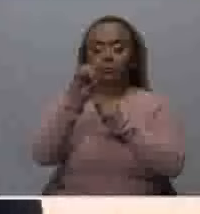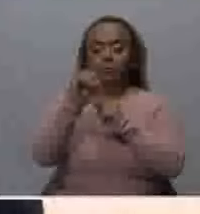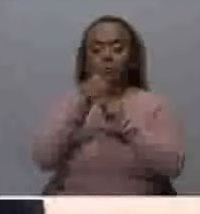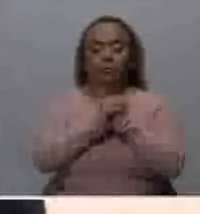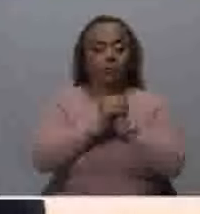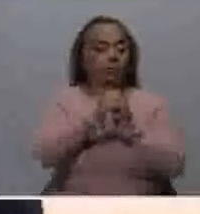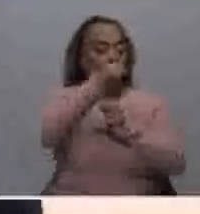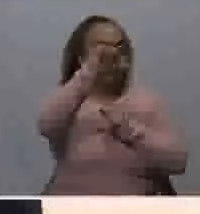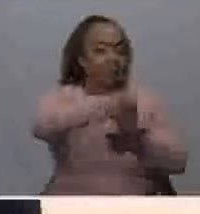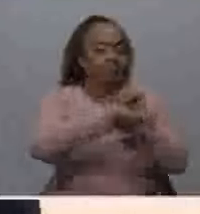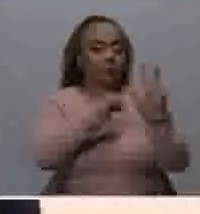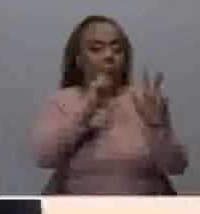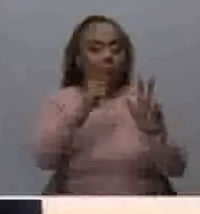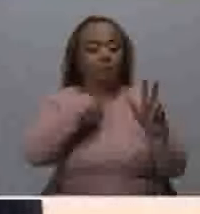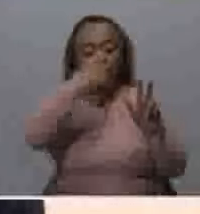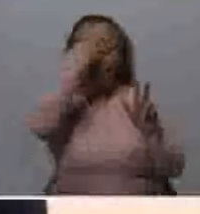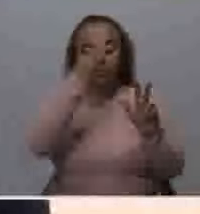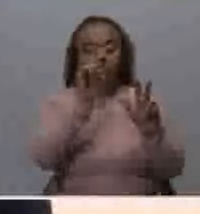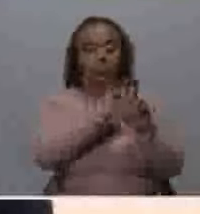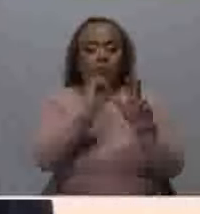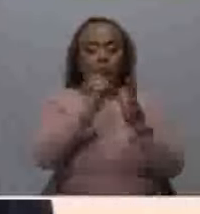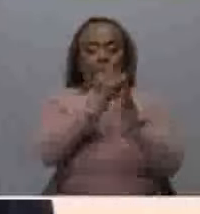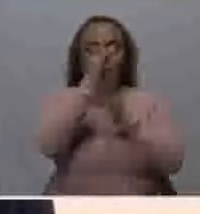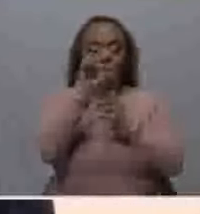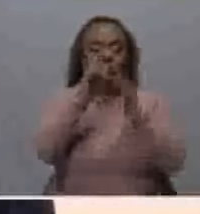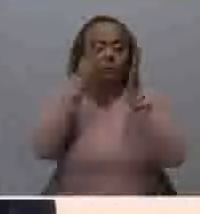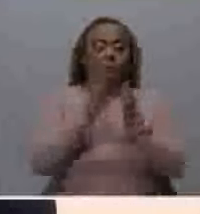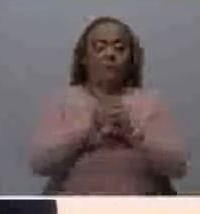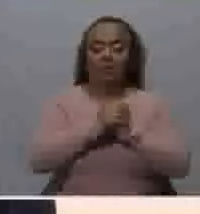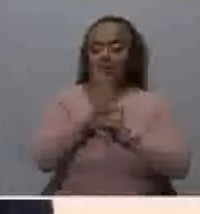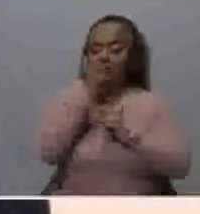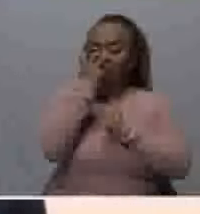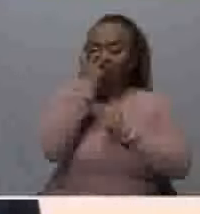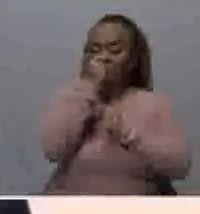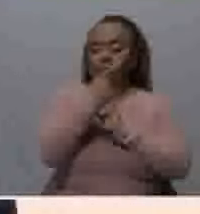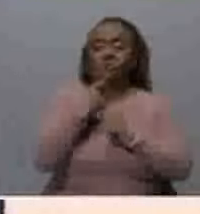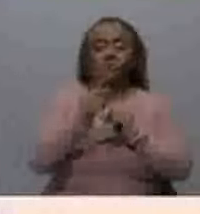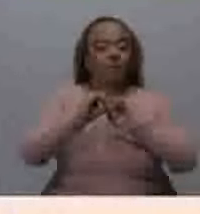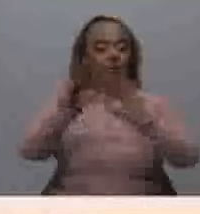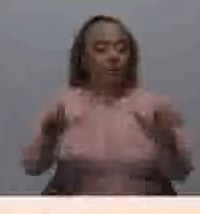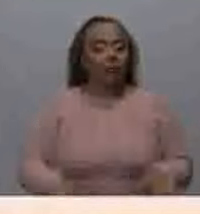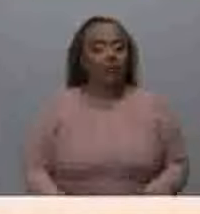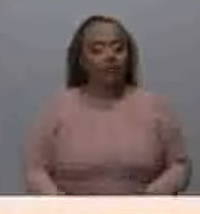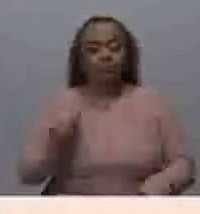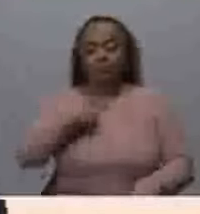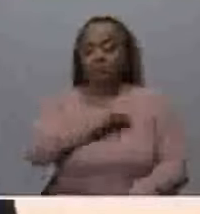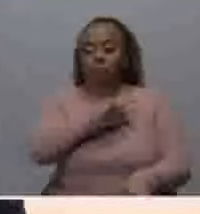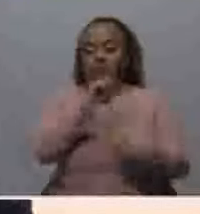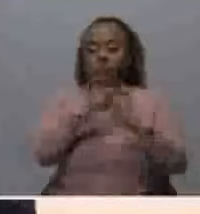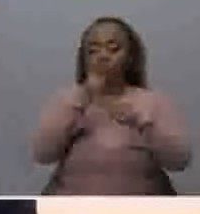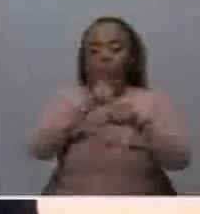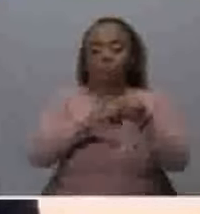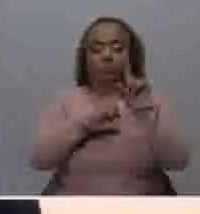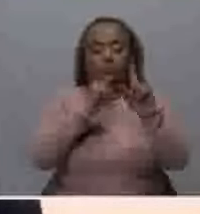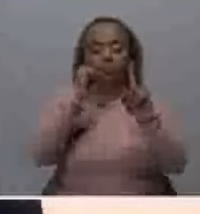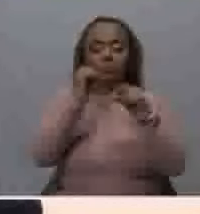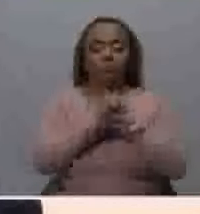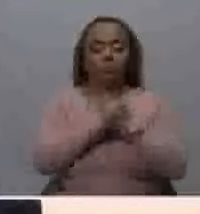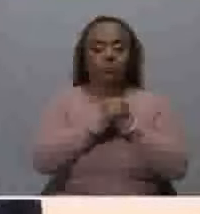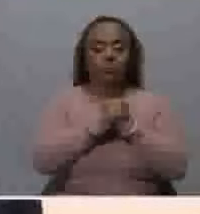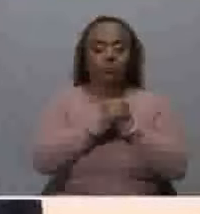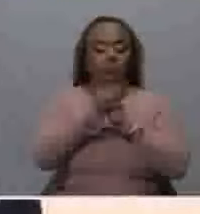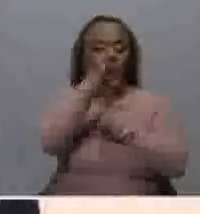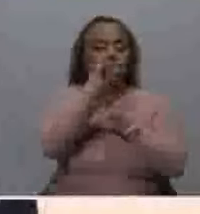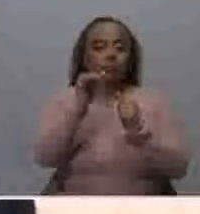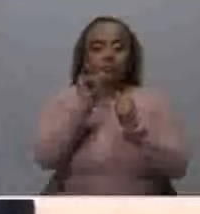claro. 3-1, donde yo creo que ningún tico arrugó la cara, sino que dijo, mira, y les competimos, claro, y el primer tiempo íbamos ganando 1-0, había una